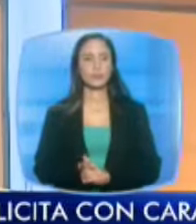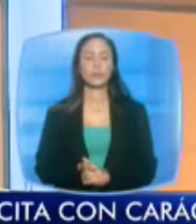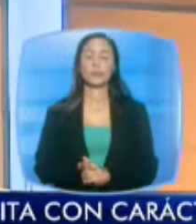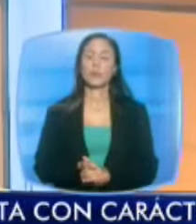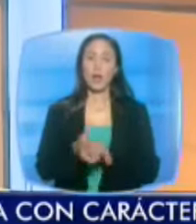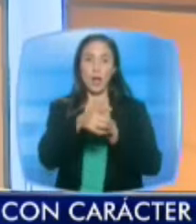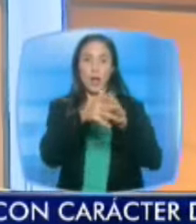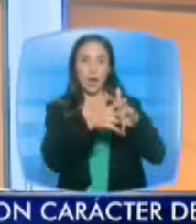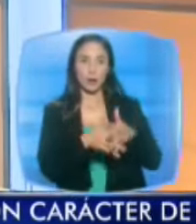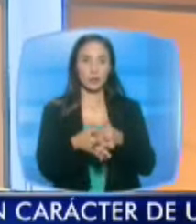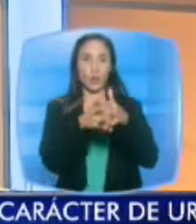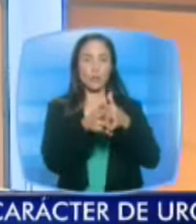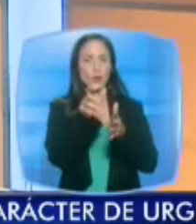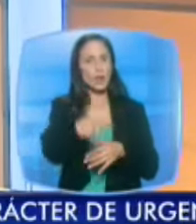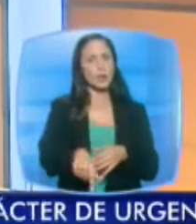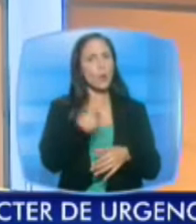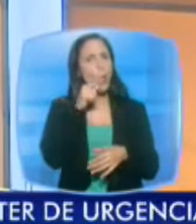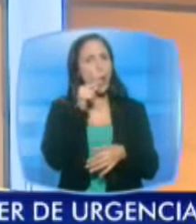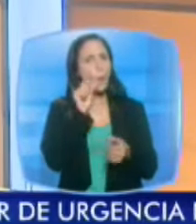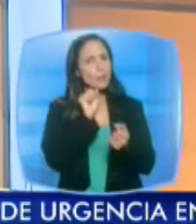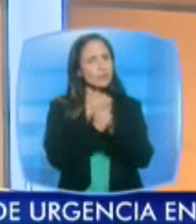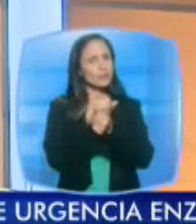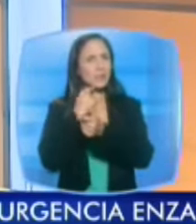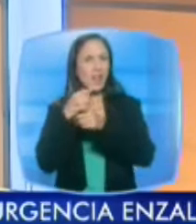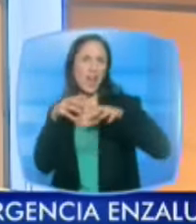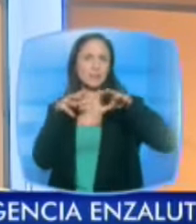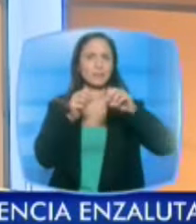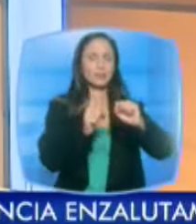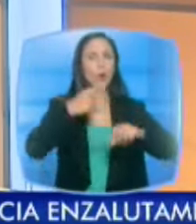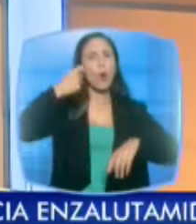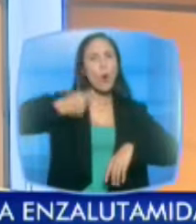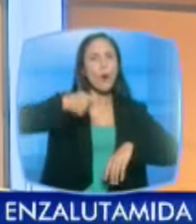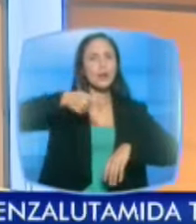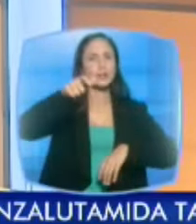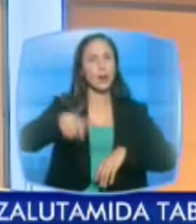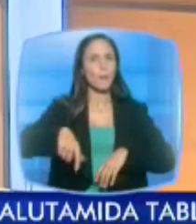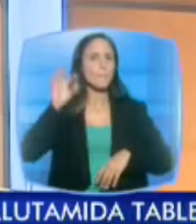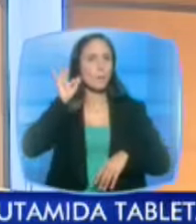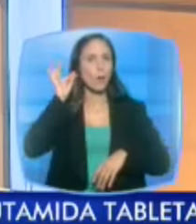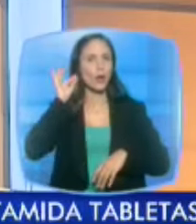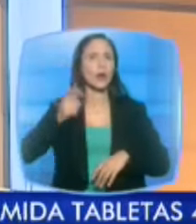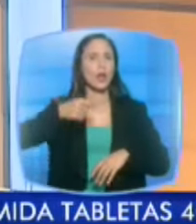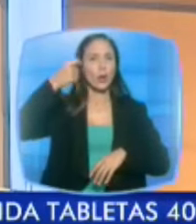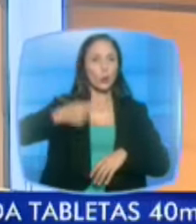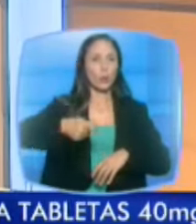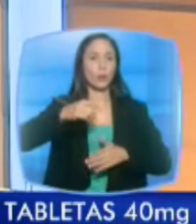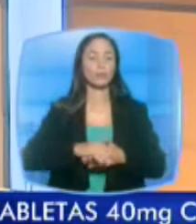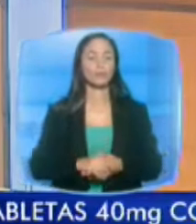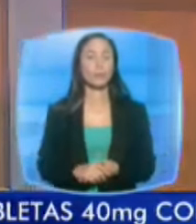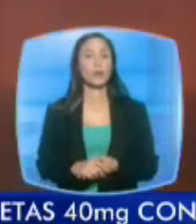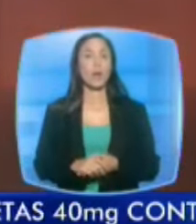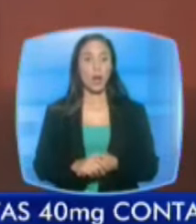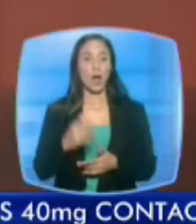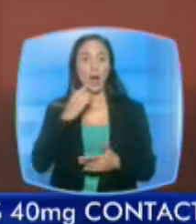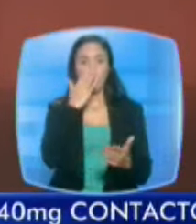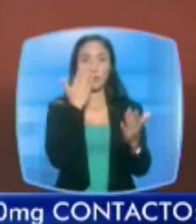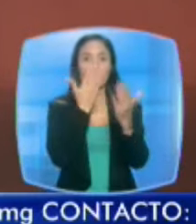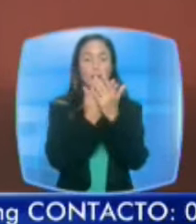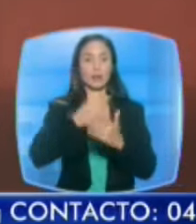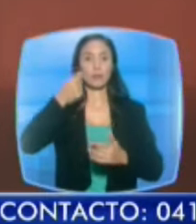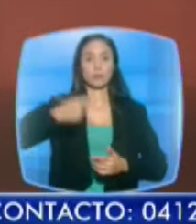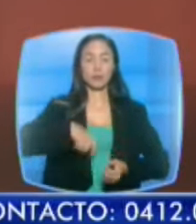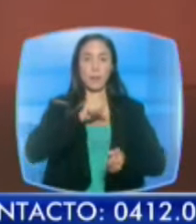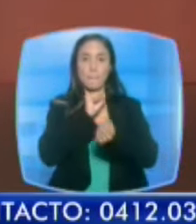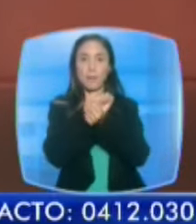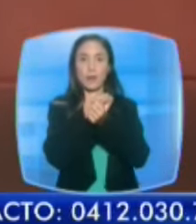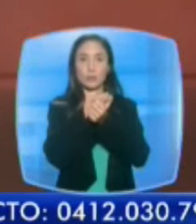En Estados Unidos, un recluso que atacó a una jueza durante una audiencia de sentencia compareció nuevamente ante la corte, atado de